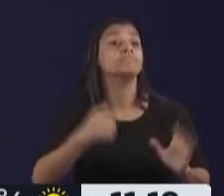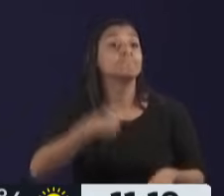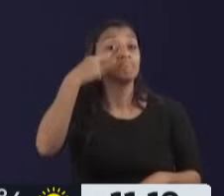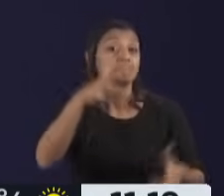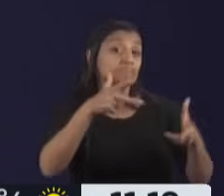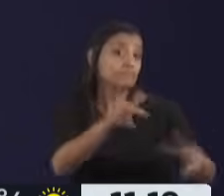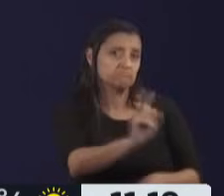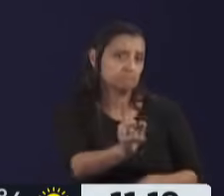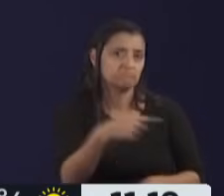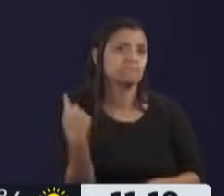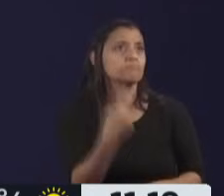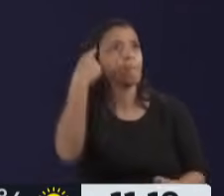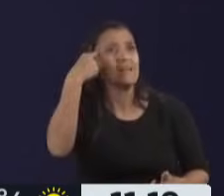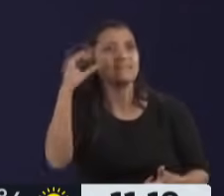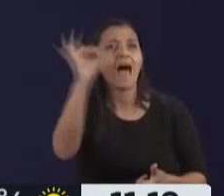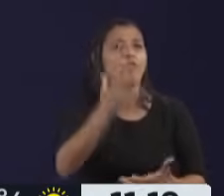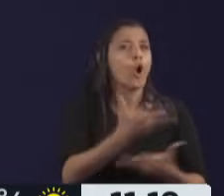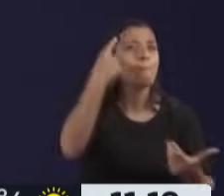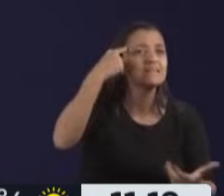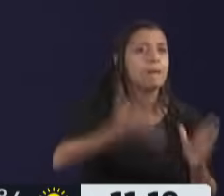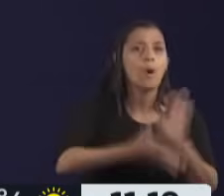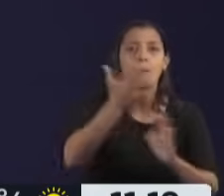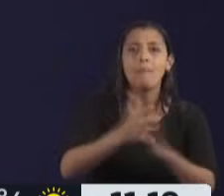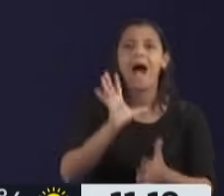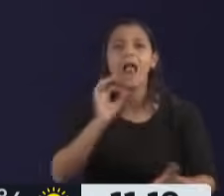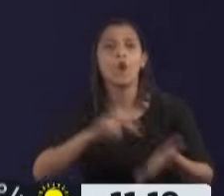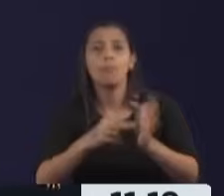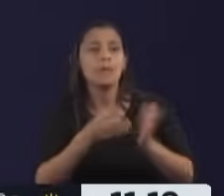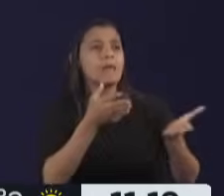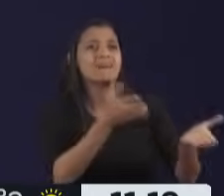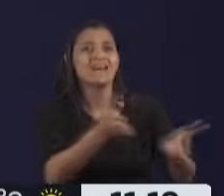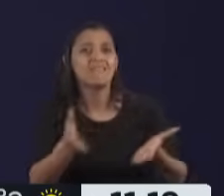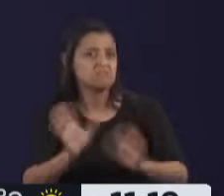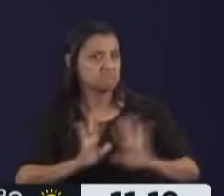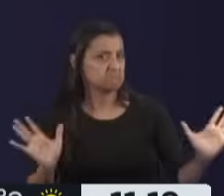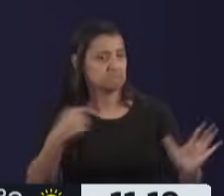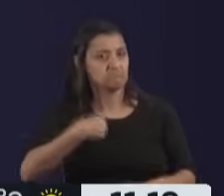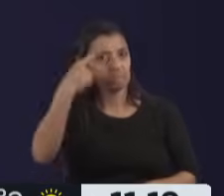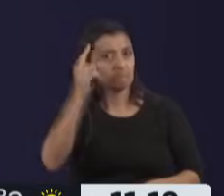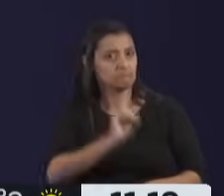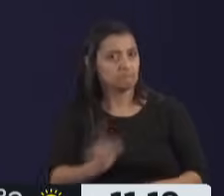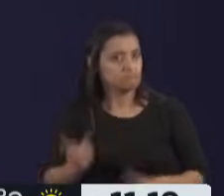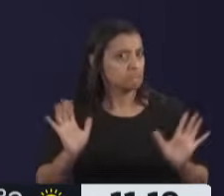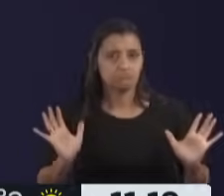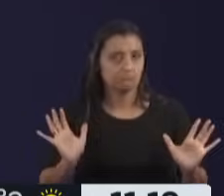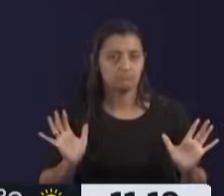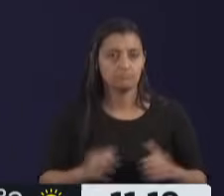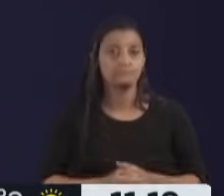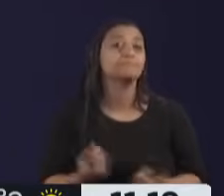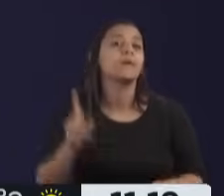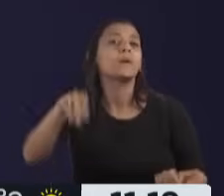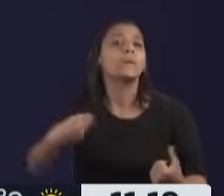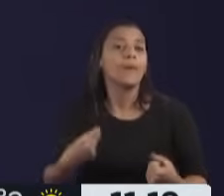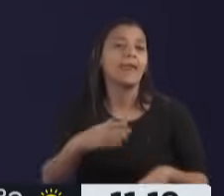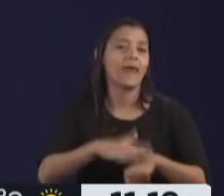haber, ni estamos evaluando, ni consideramos que vaya a haber absolutamente ningún inconveniente que venga o que